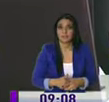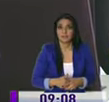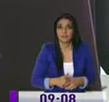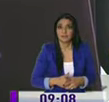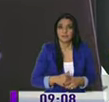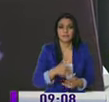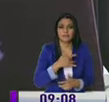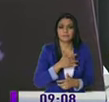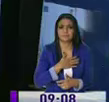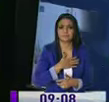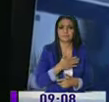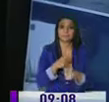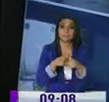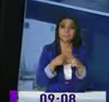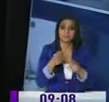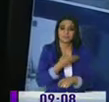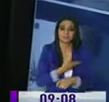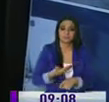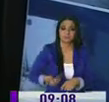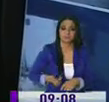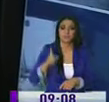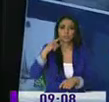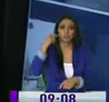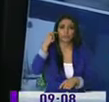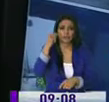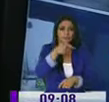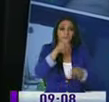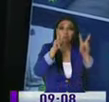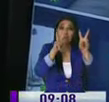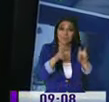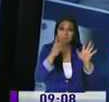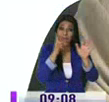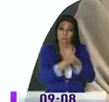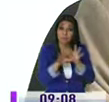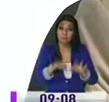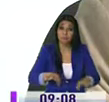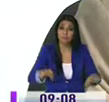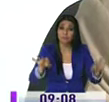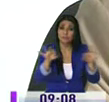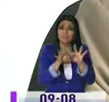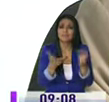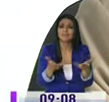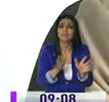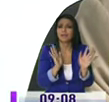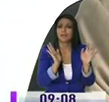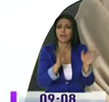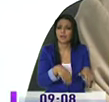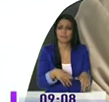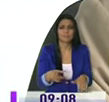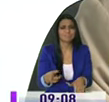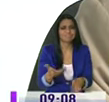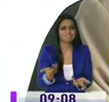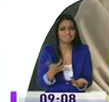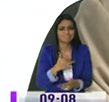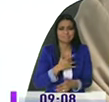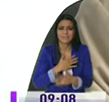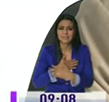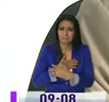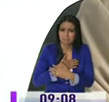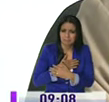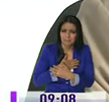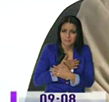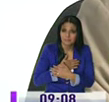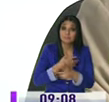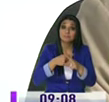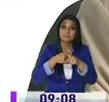presidente correa no le haya dado la importancia que se merece la denuncia lo cual realmente es es una pena no que moody's